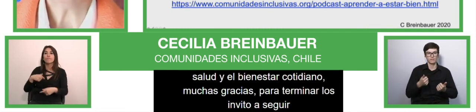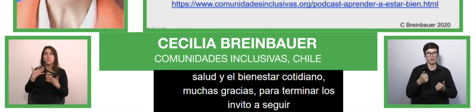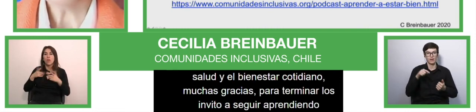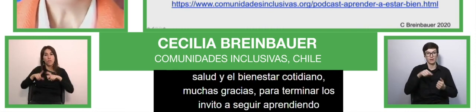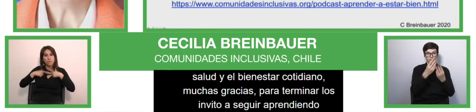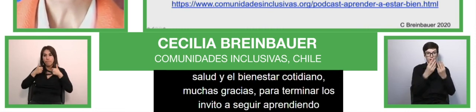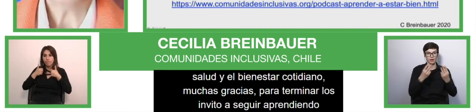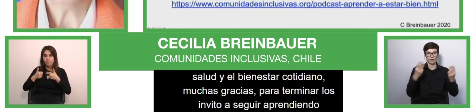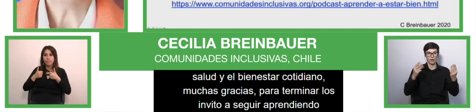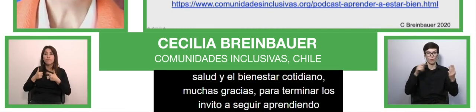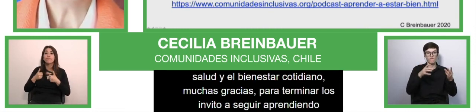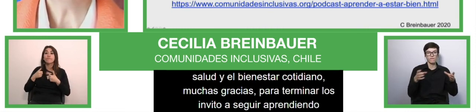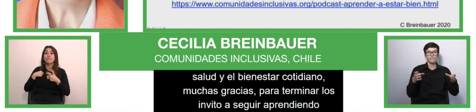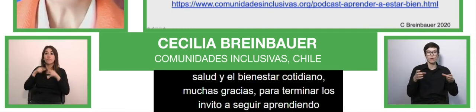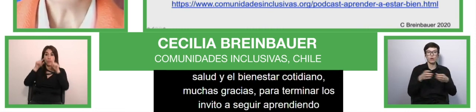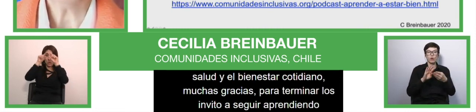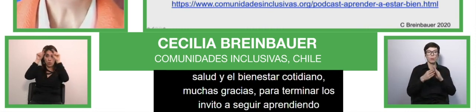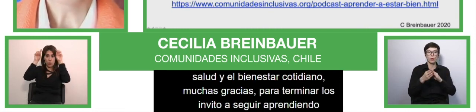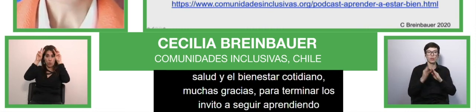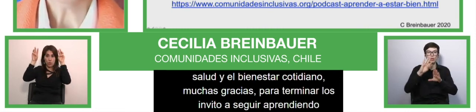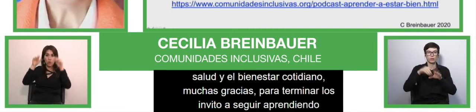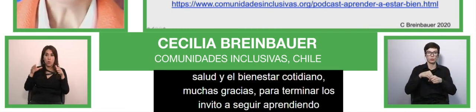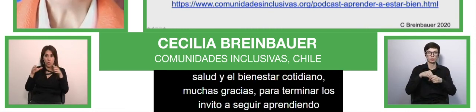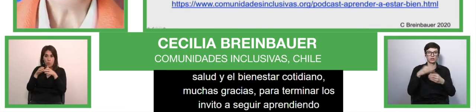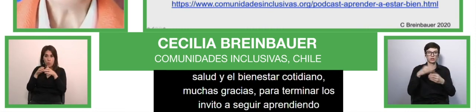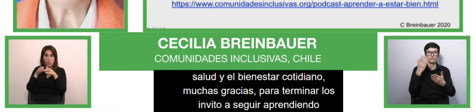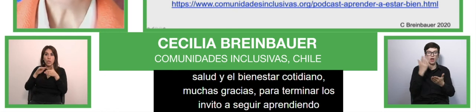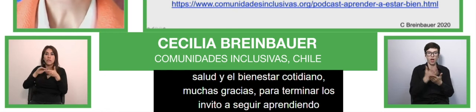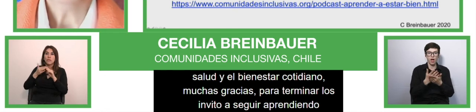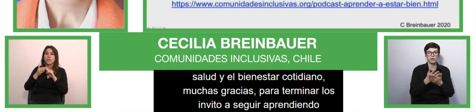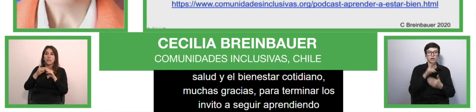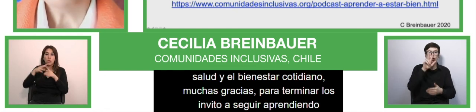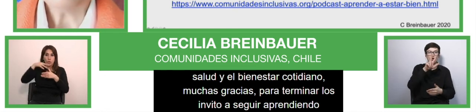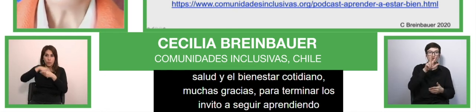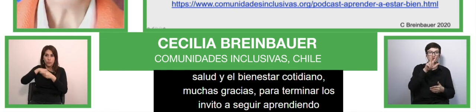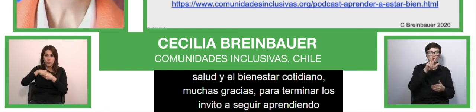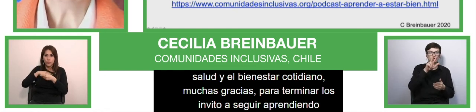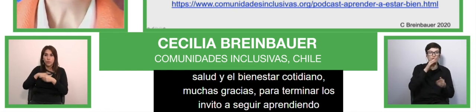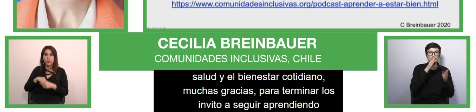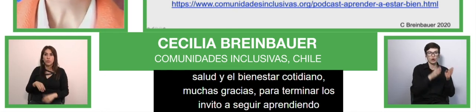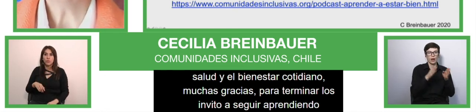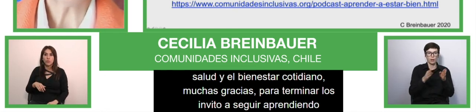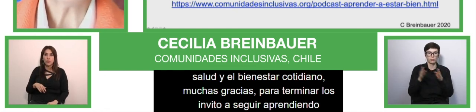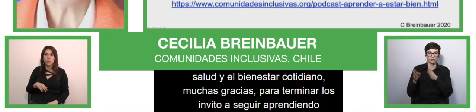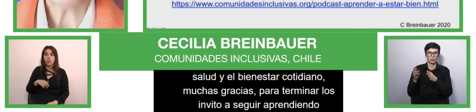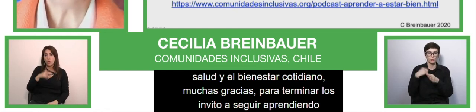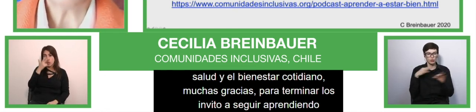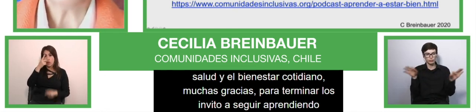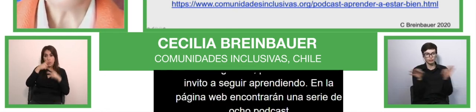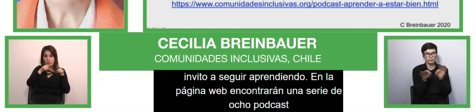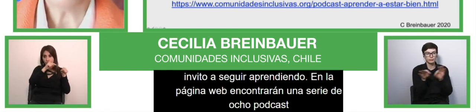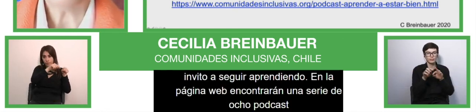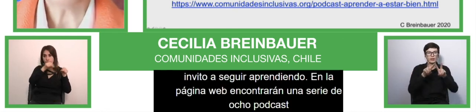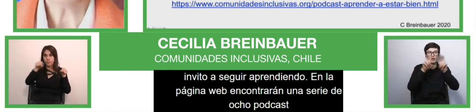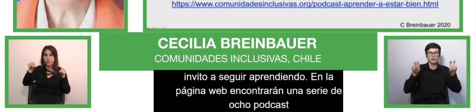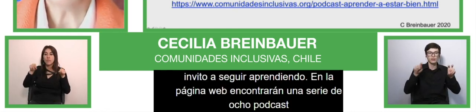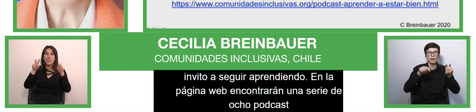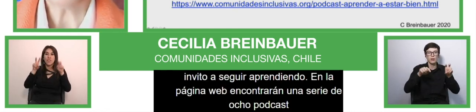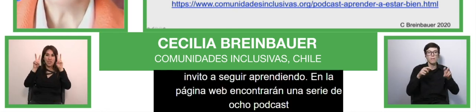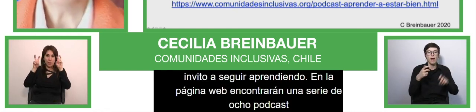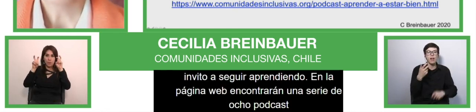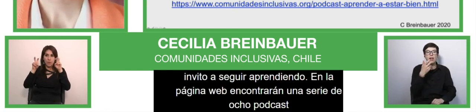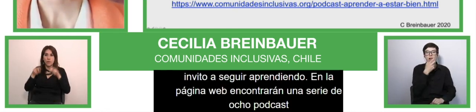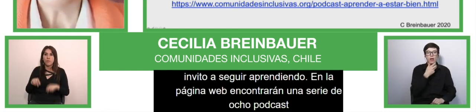encontrarán una serie de 8 podcast que revisan el lenguaje simple y conversación animada temas de